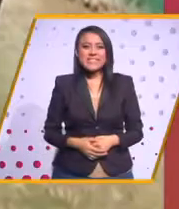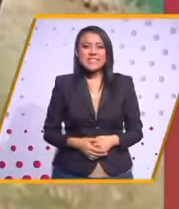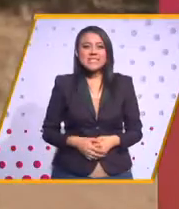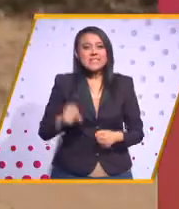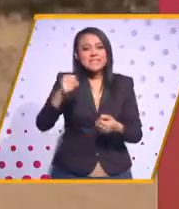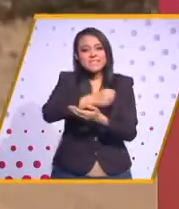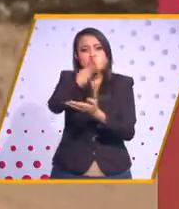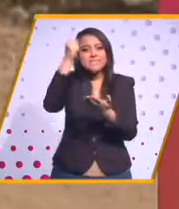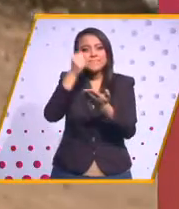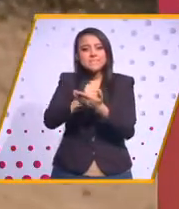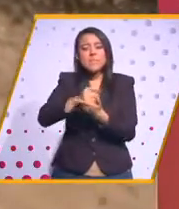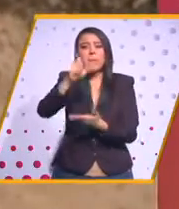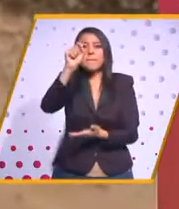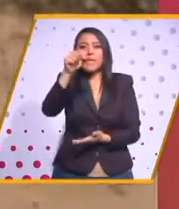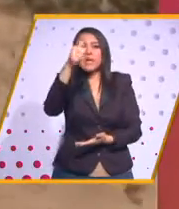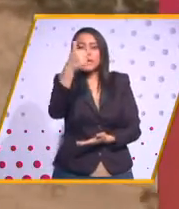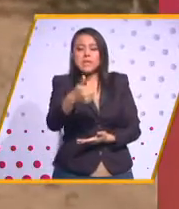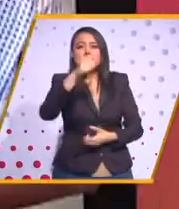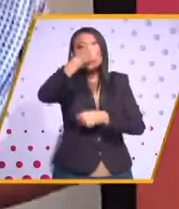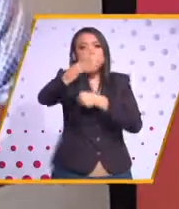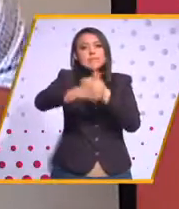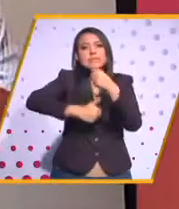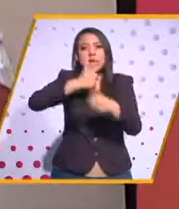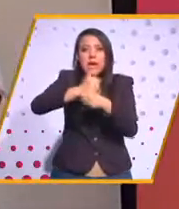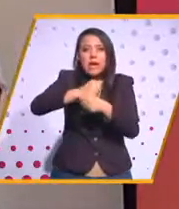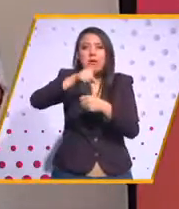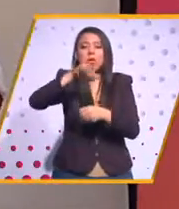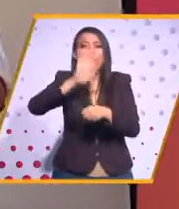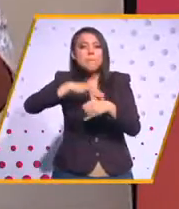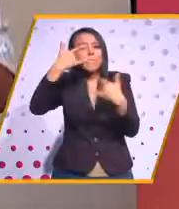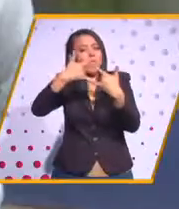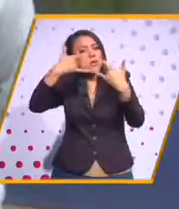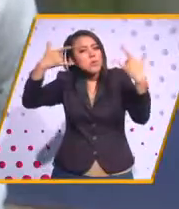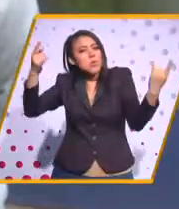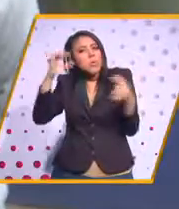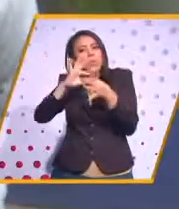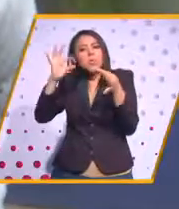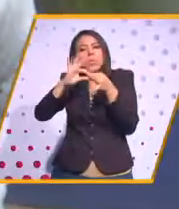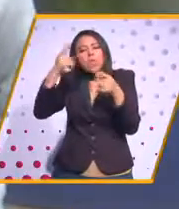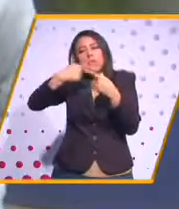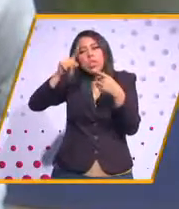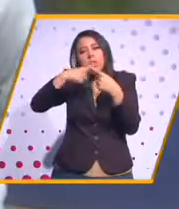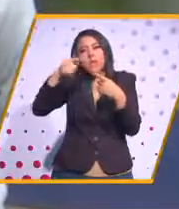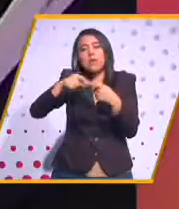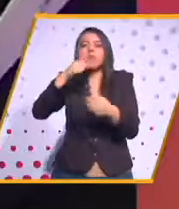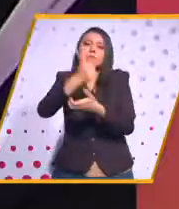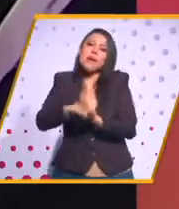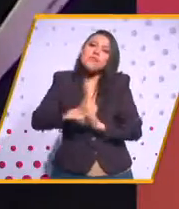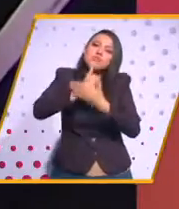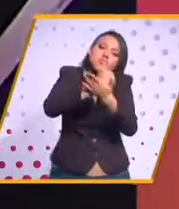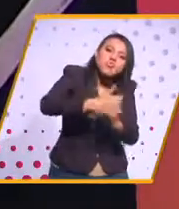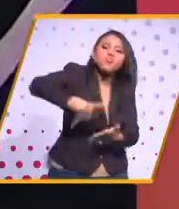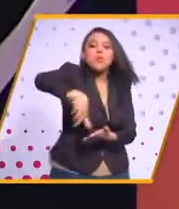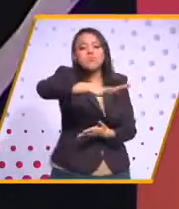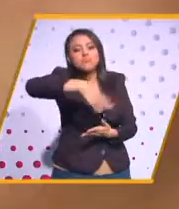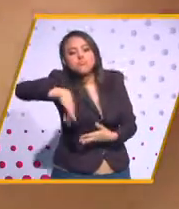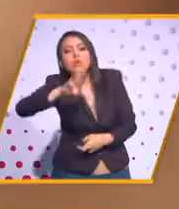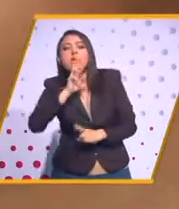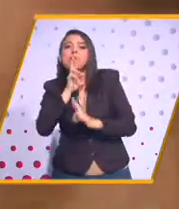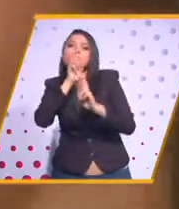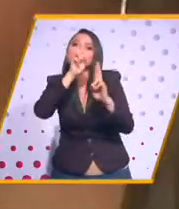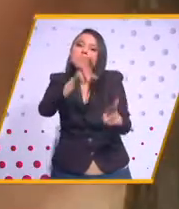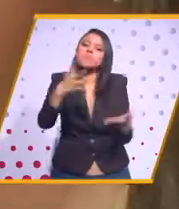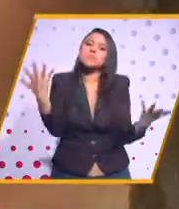quien corresponde y sus 26 años tienen miles de historias que contar. Historias de ayuda y de búsqueda de soluciones.